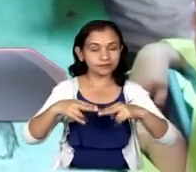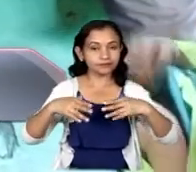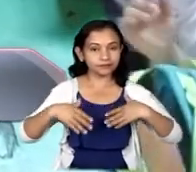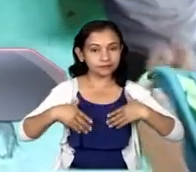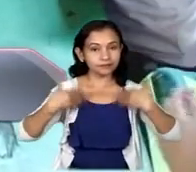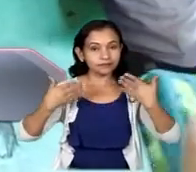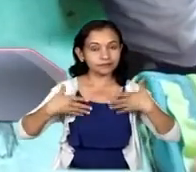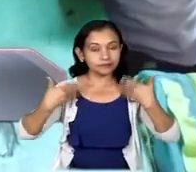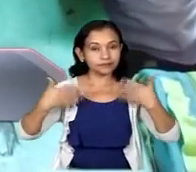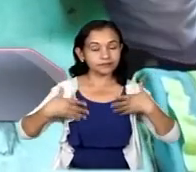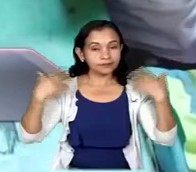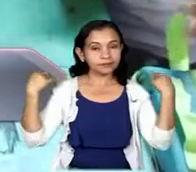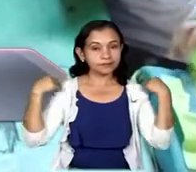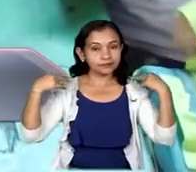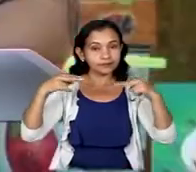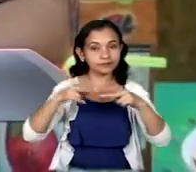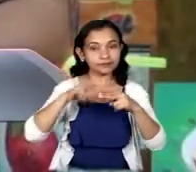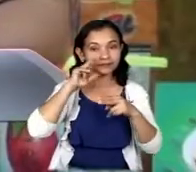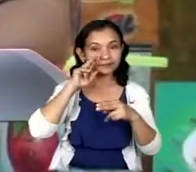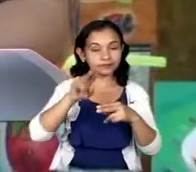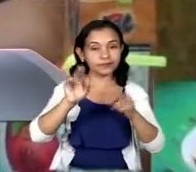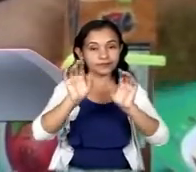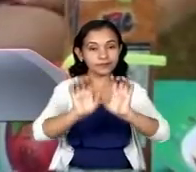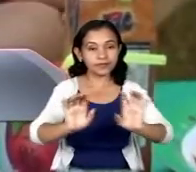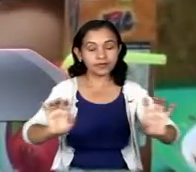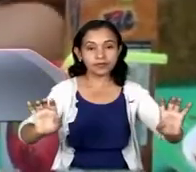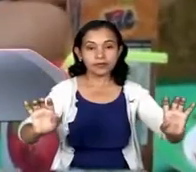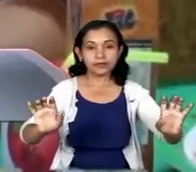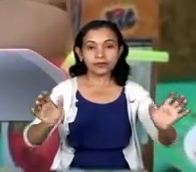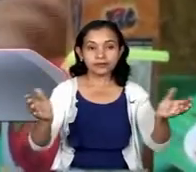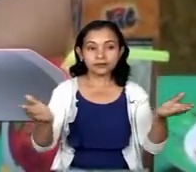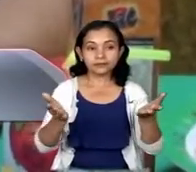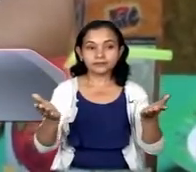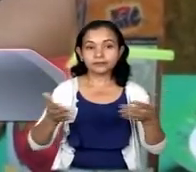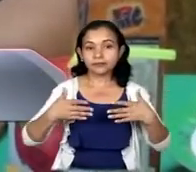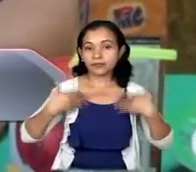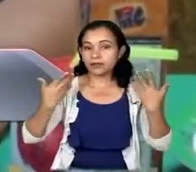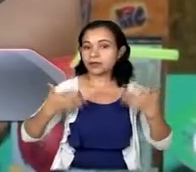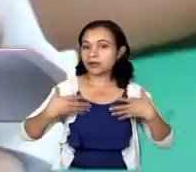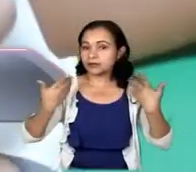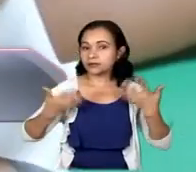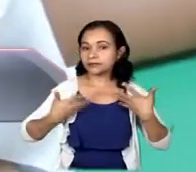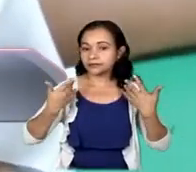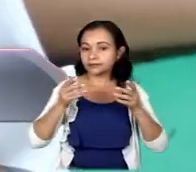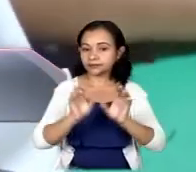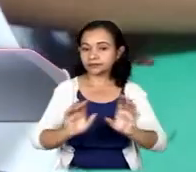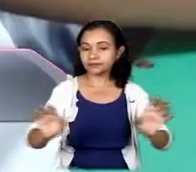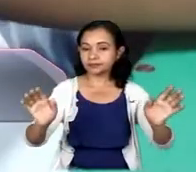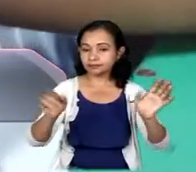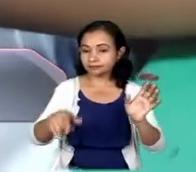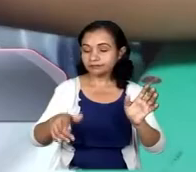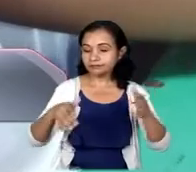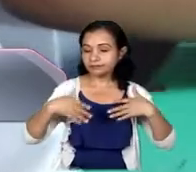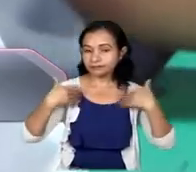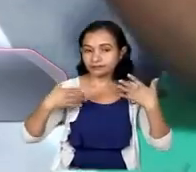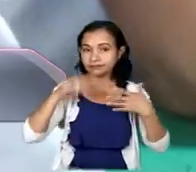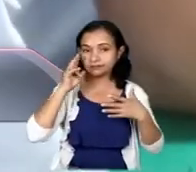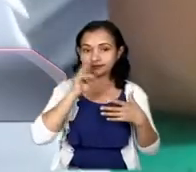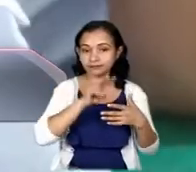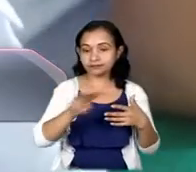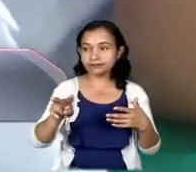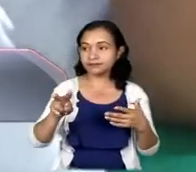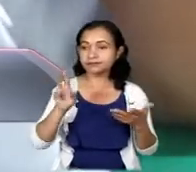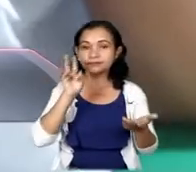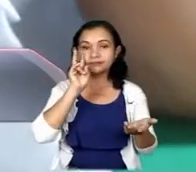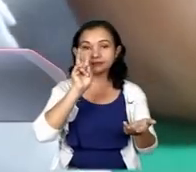para el docente ver que los niños están contentos, están felices. Y aprovechando